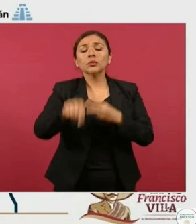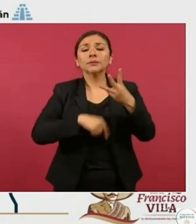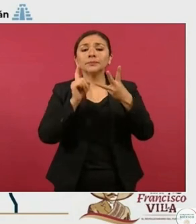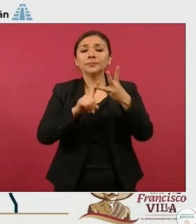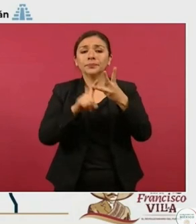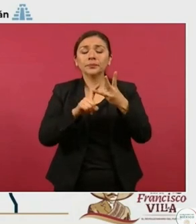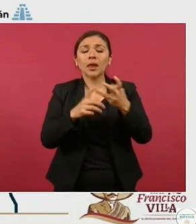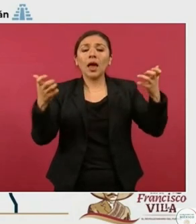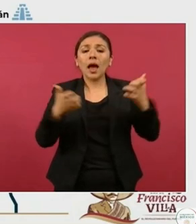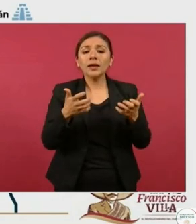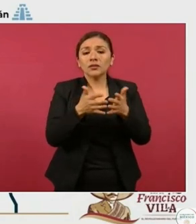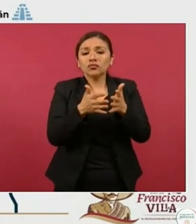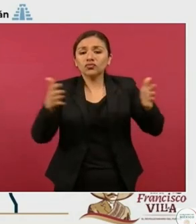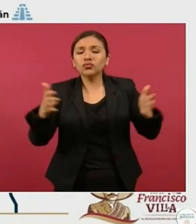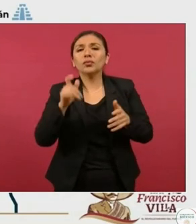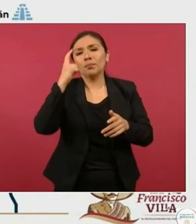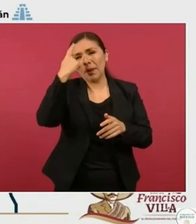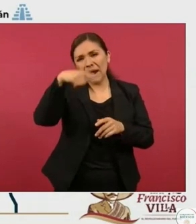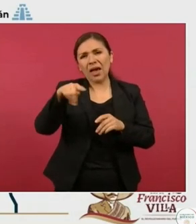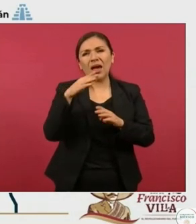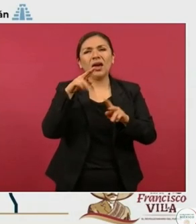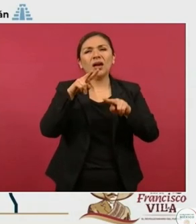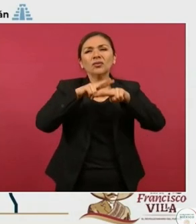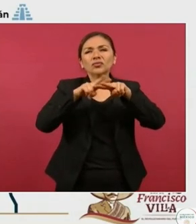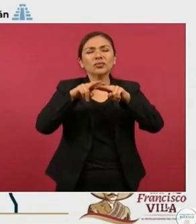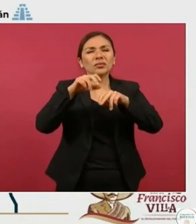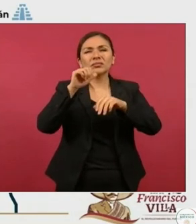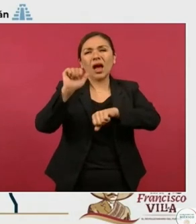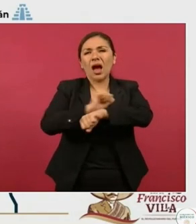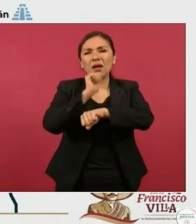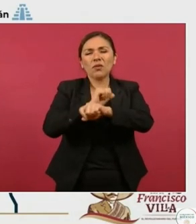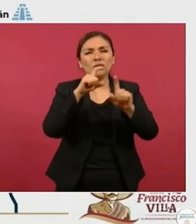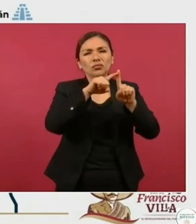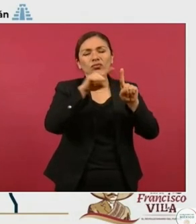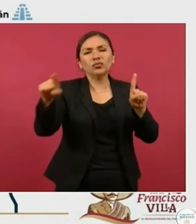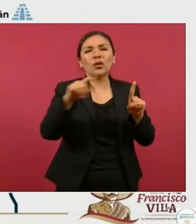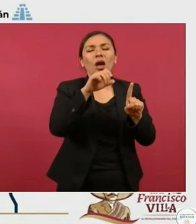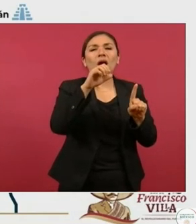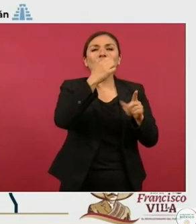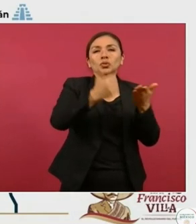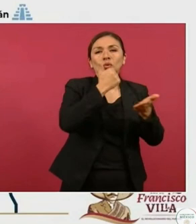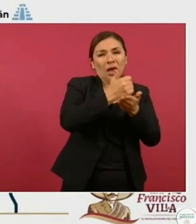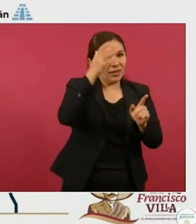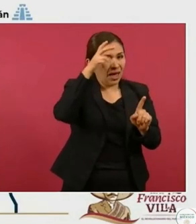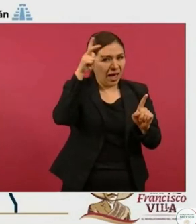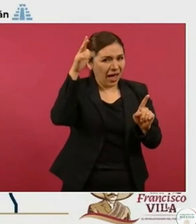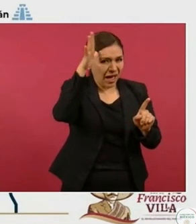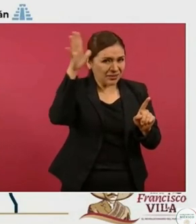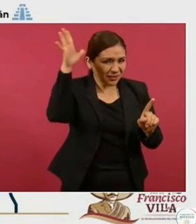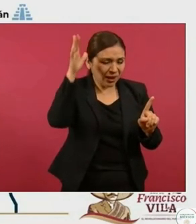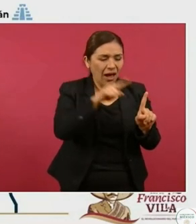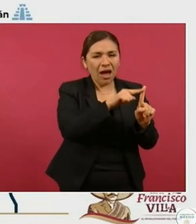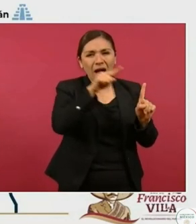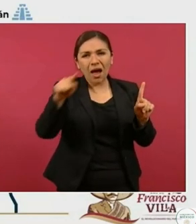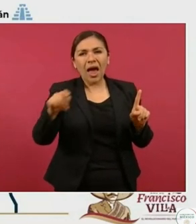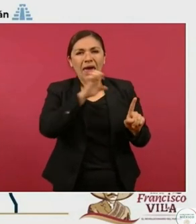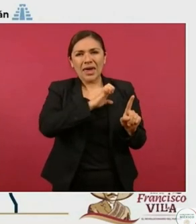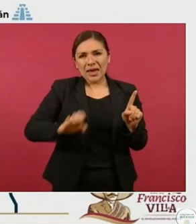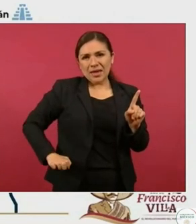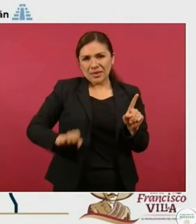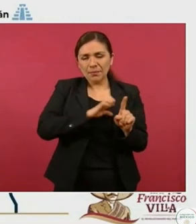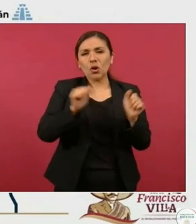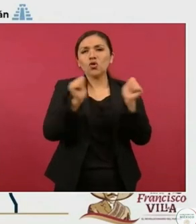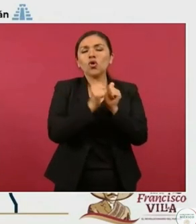la ampliación del Mexibus 1, Ojo de Agua, que va desde Ciudad Azteca, Ecatepec, hacia Ojo de Agua, Tecámac, y llega al AIFA a través de